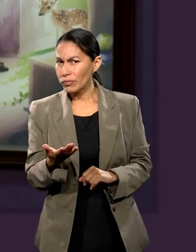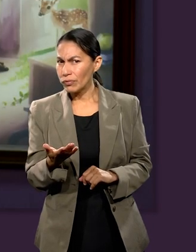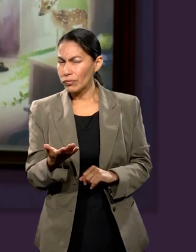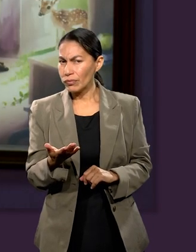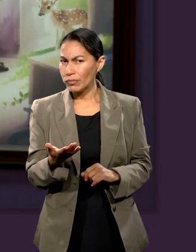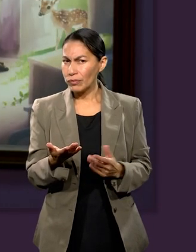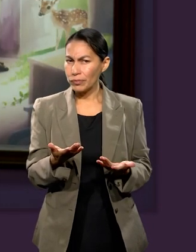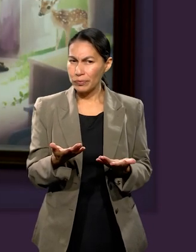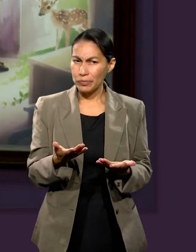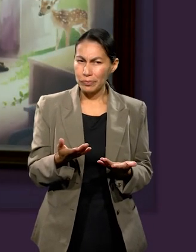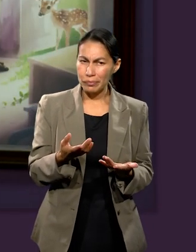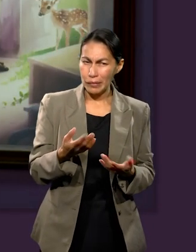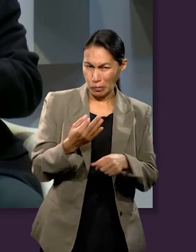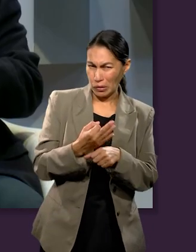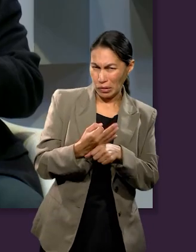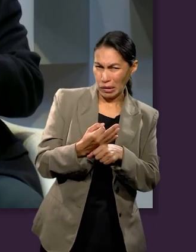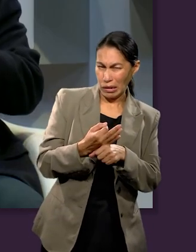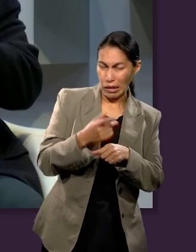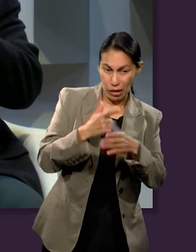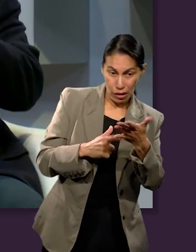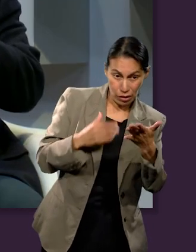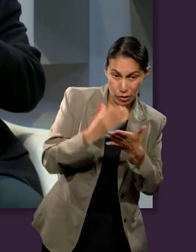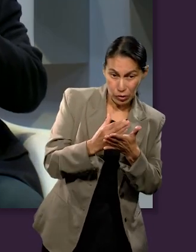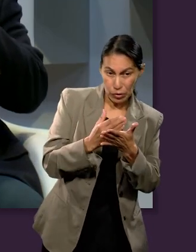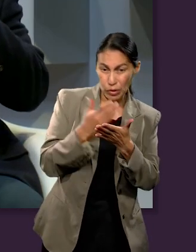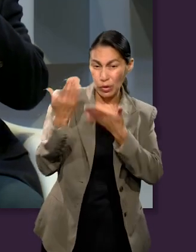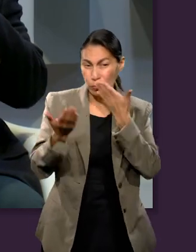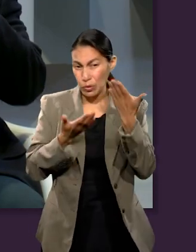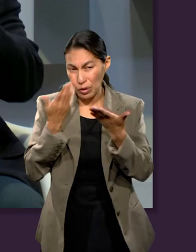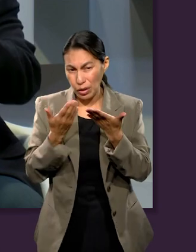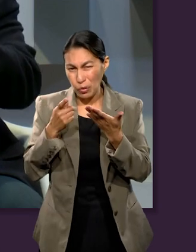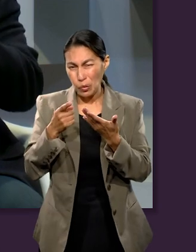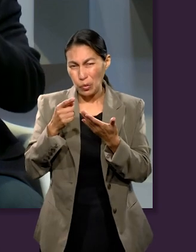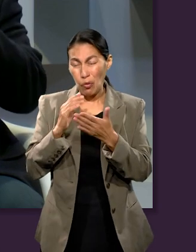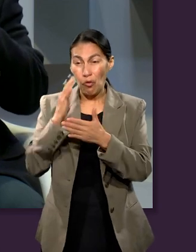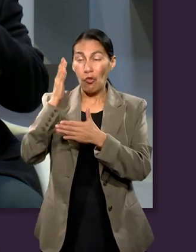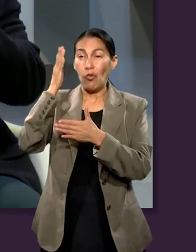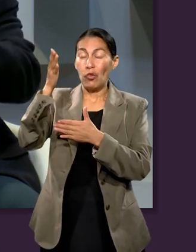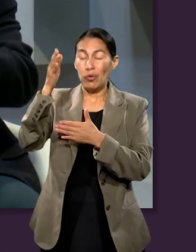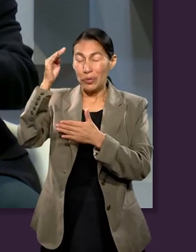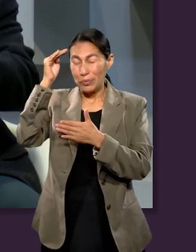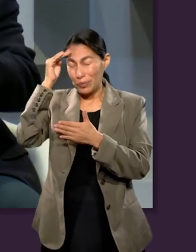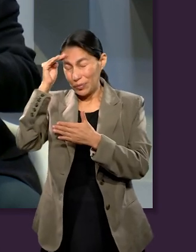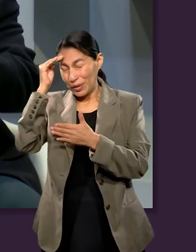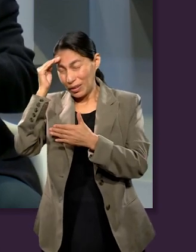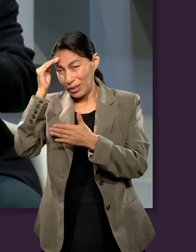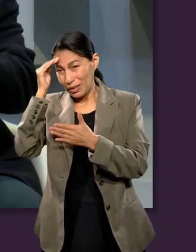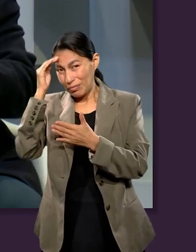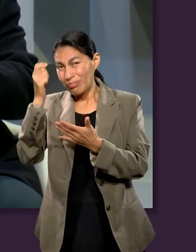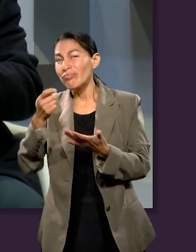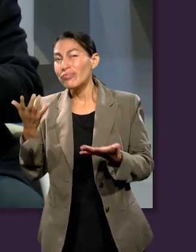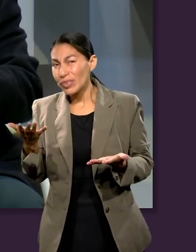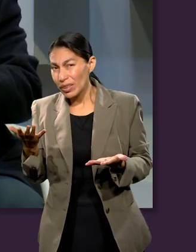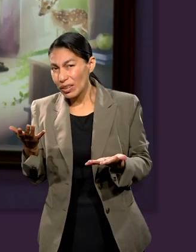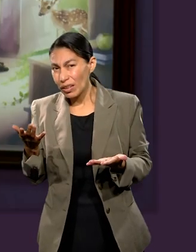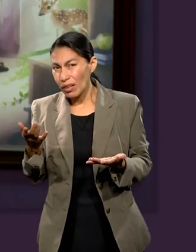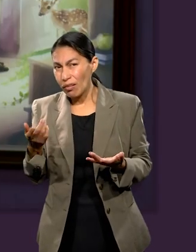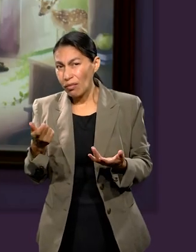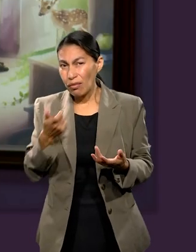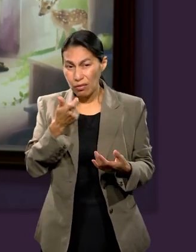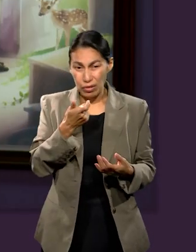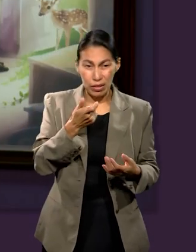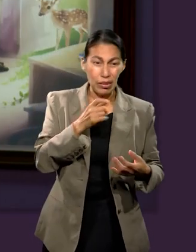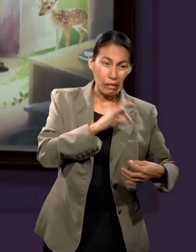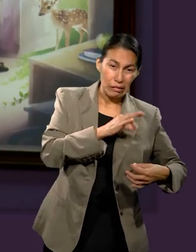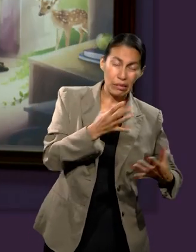Cómo y estudiando esta lección cómo actuarás o cómo percibes el futuro para ti en cuestión